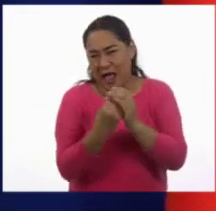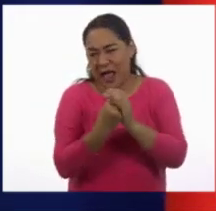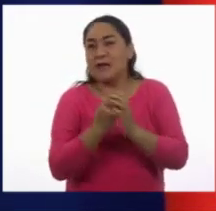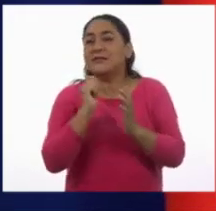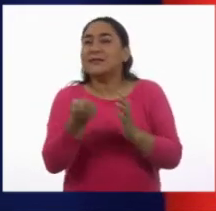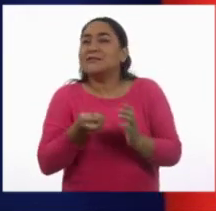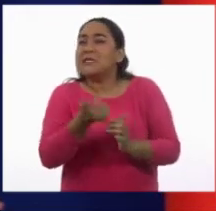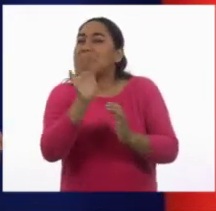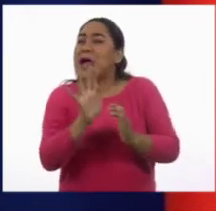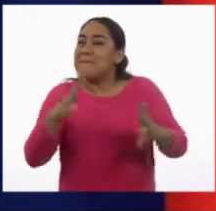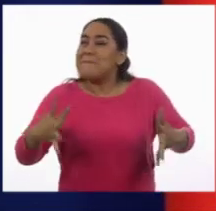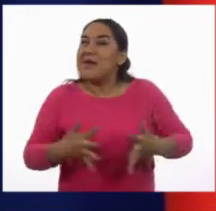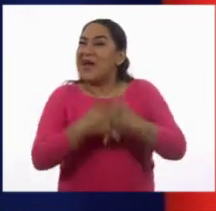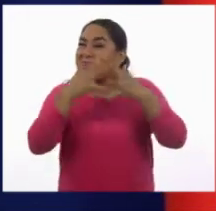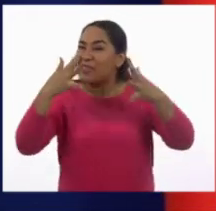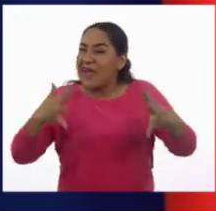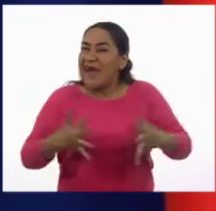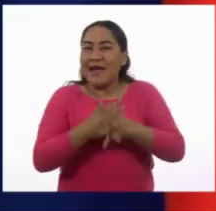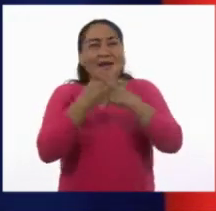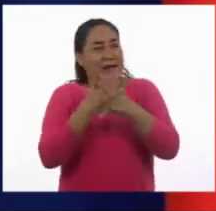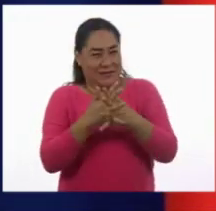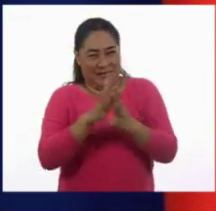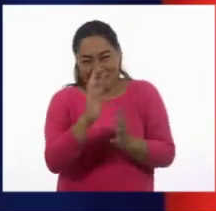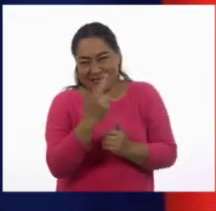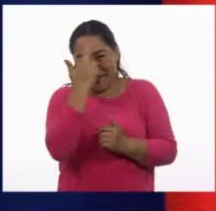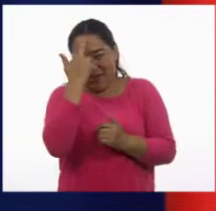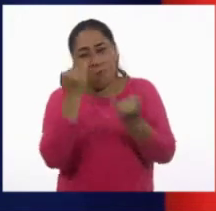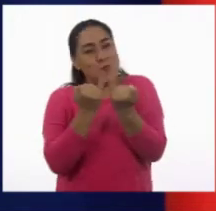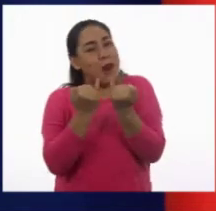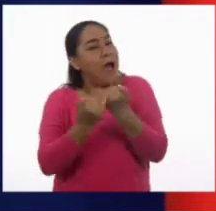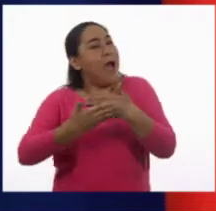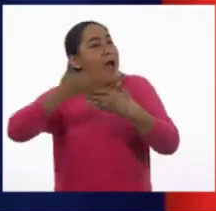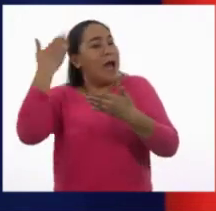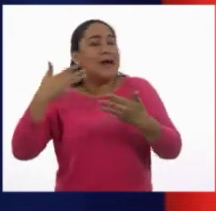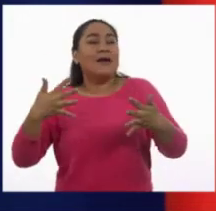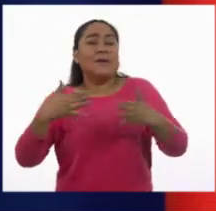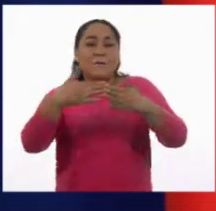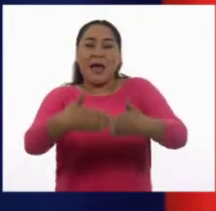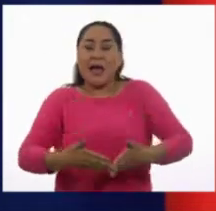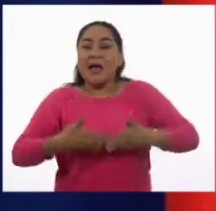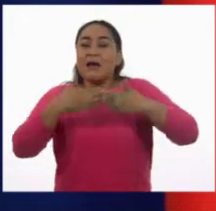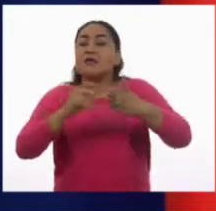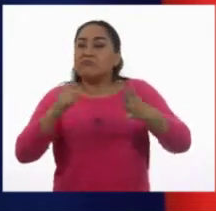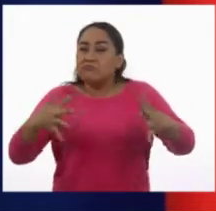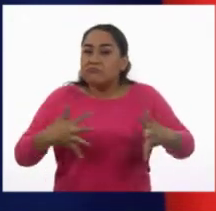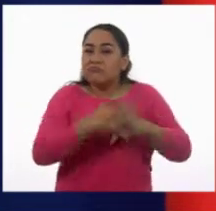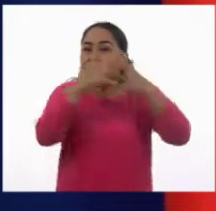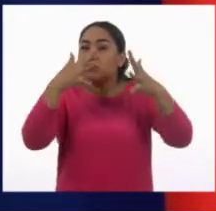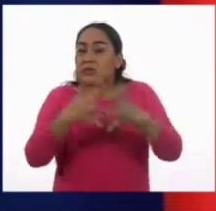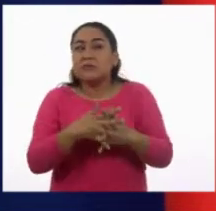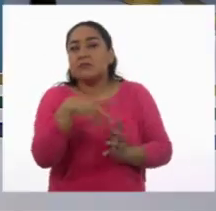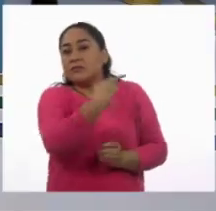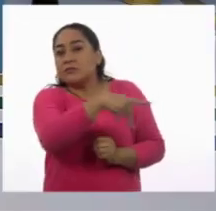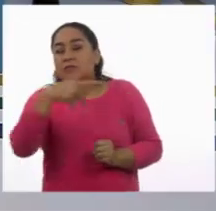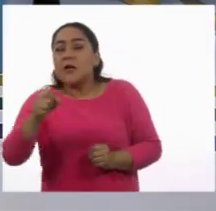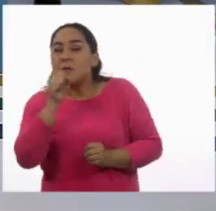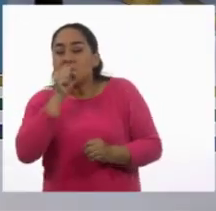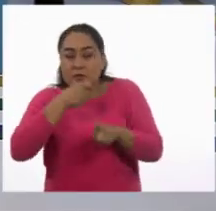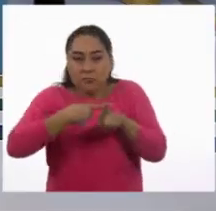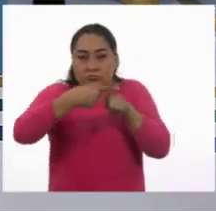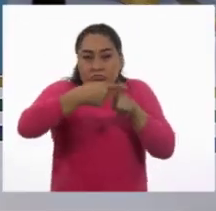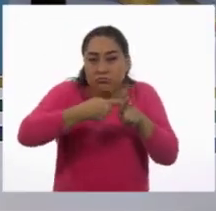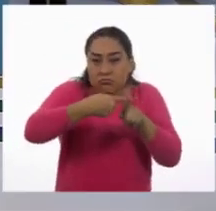las situaciones de pelea entre barcos también se llevaban a cabo mediante el uso de sistemas de coordenadas? Sí, así